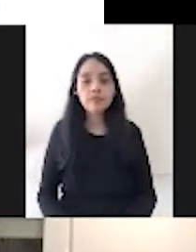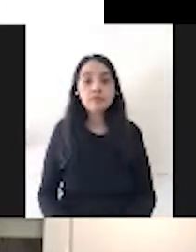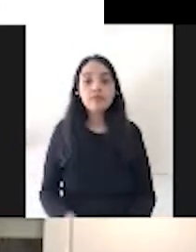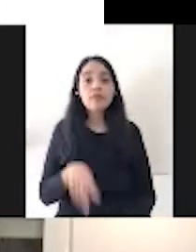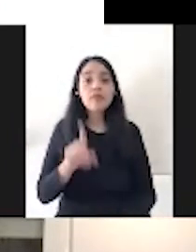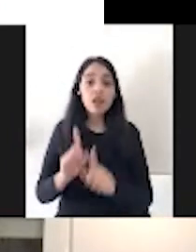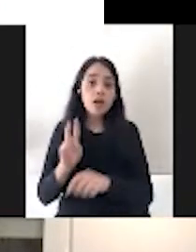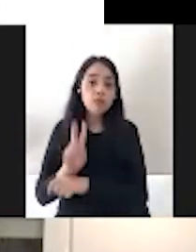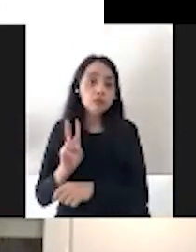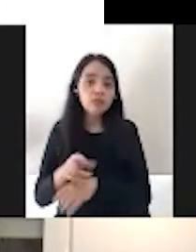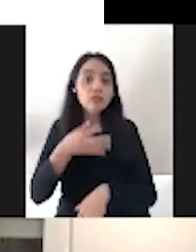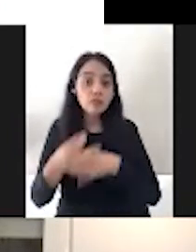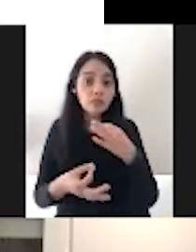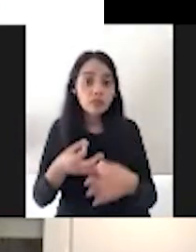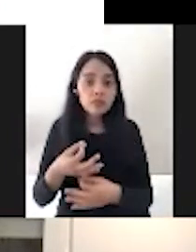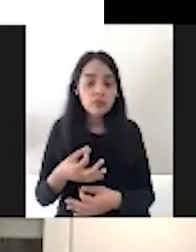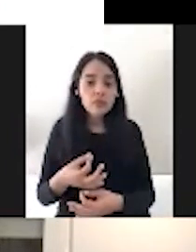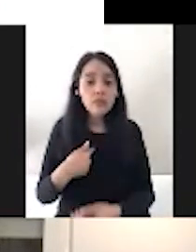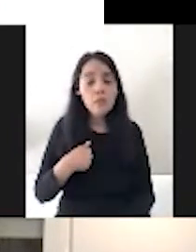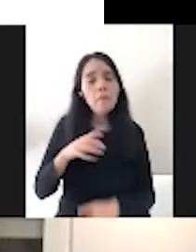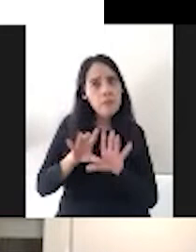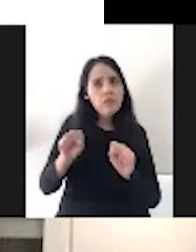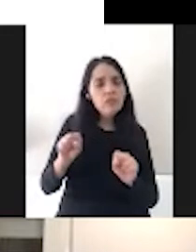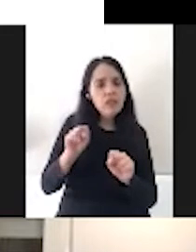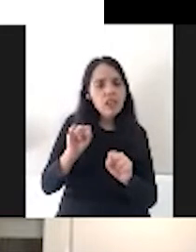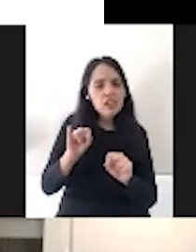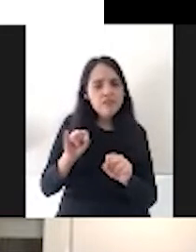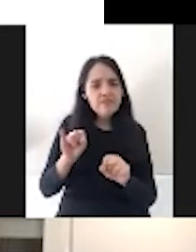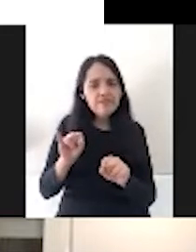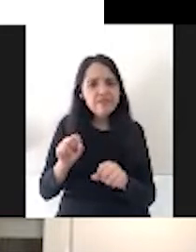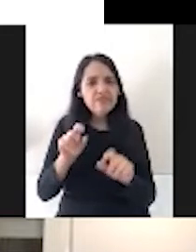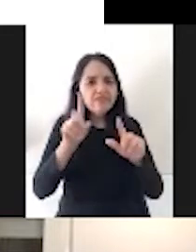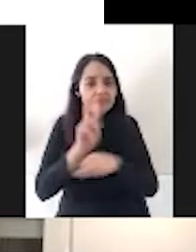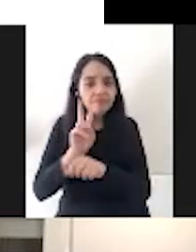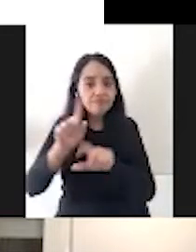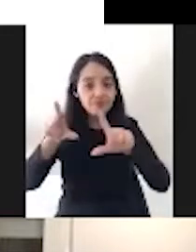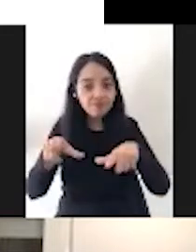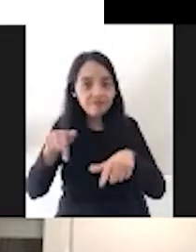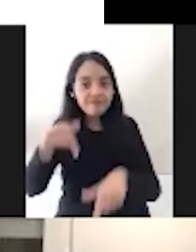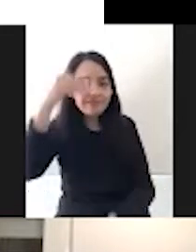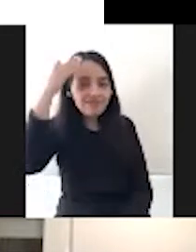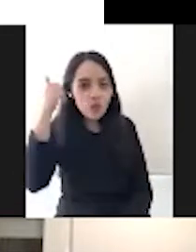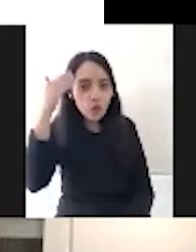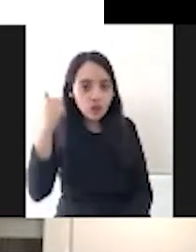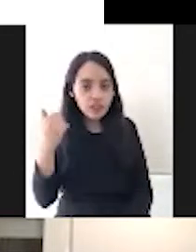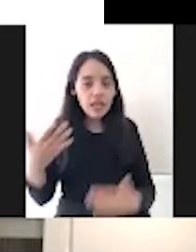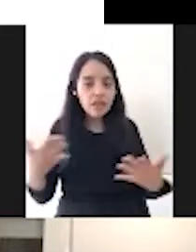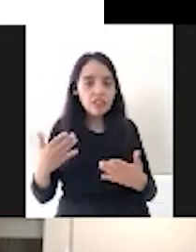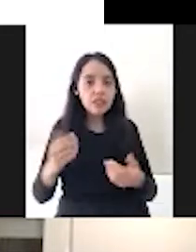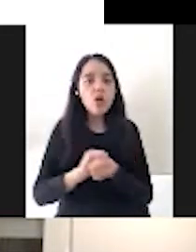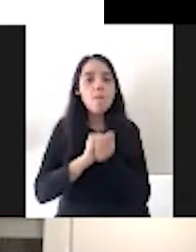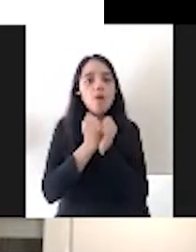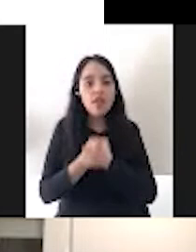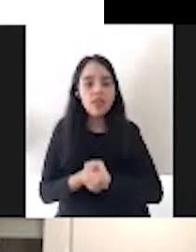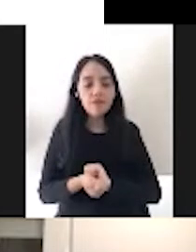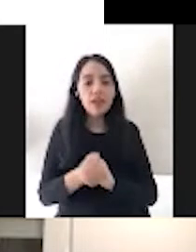especialistas, y yo creo que concuerdo con varios, que los profesores de aula no saben lo que es diversificar la enseñanza en el aula,